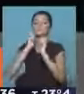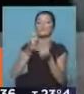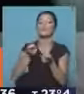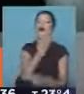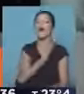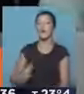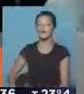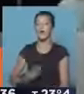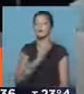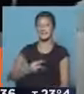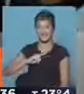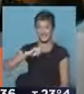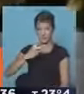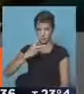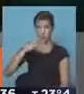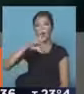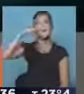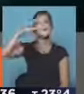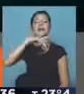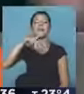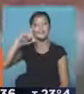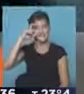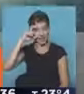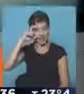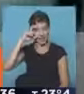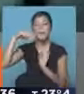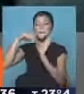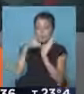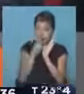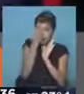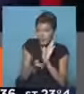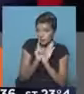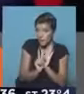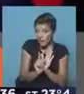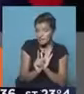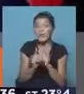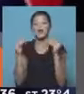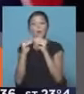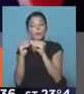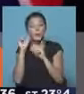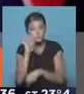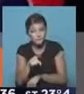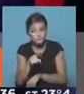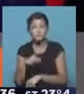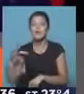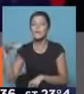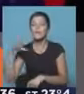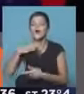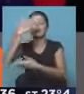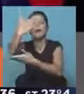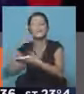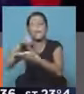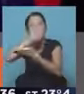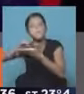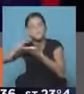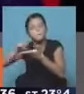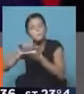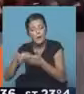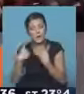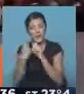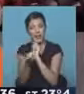vicepresidente electo mike pence pero como pence y sus colaboradores no completaron aún los documentos legales que avalan la